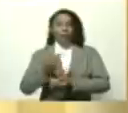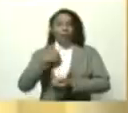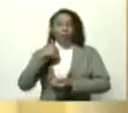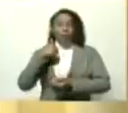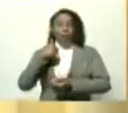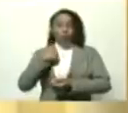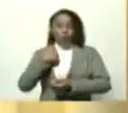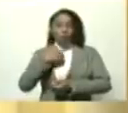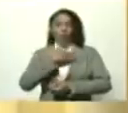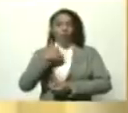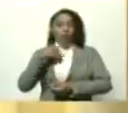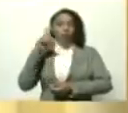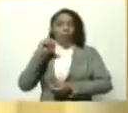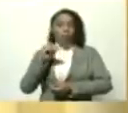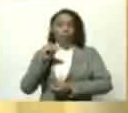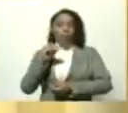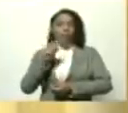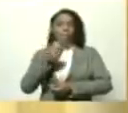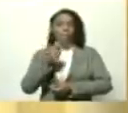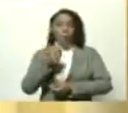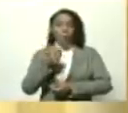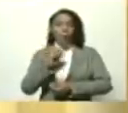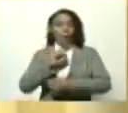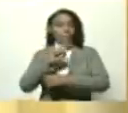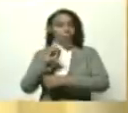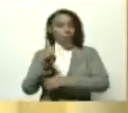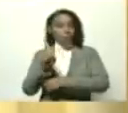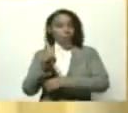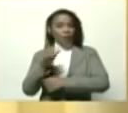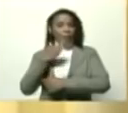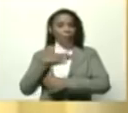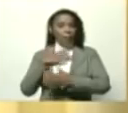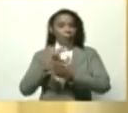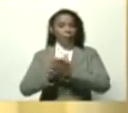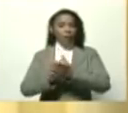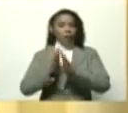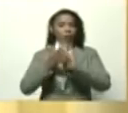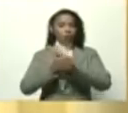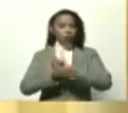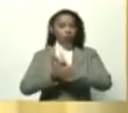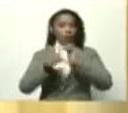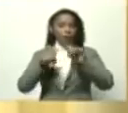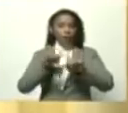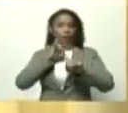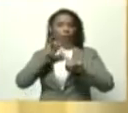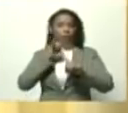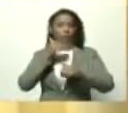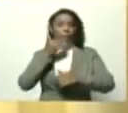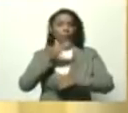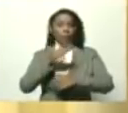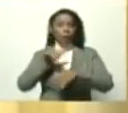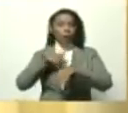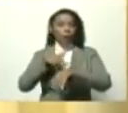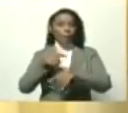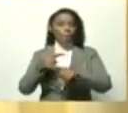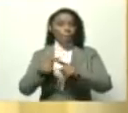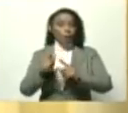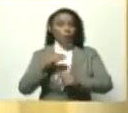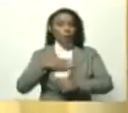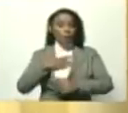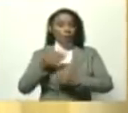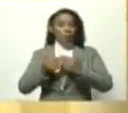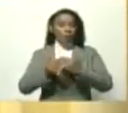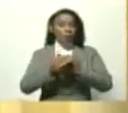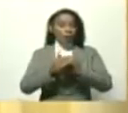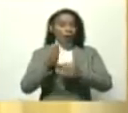también, bueno, quisiera también un poco ahondar en las preguntas de mi colega sobre estas noticias de las próximas horas, pero ver qué puede